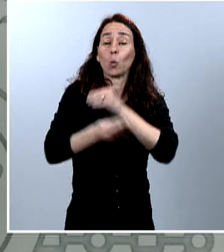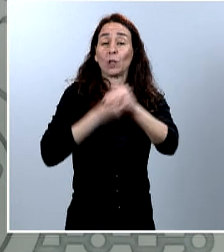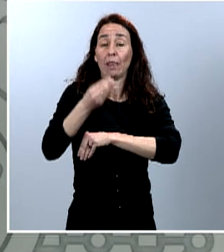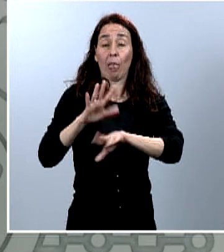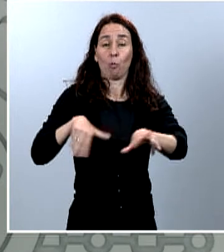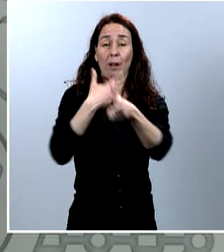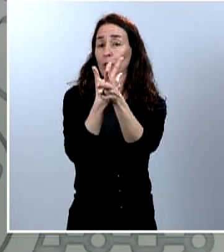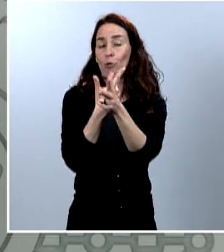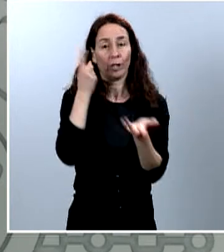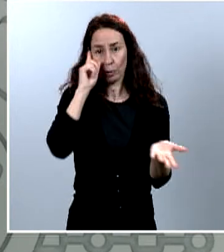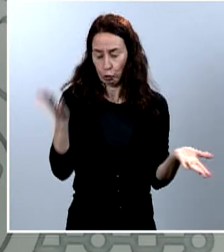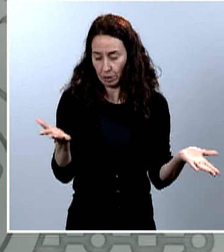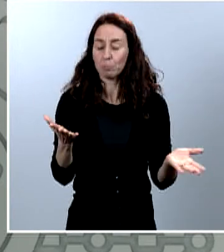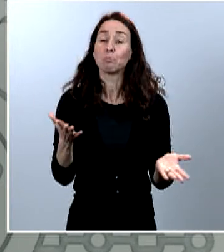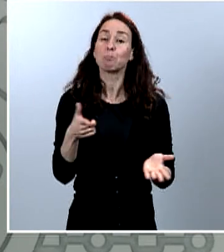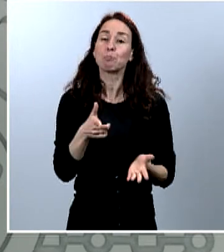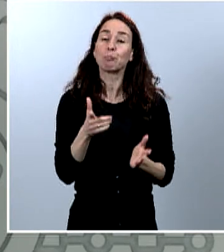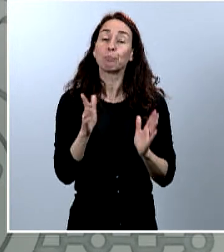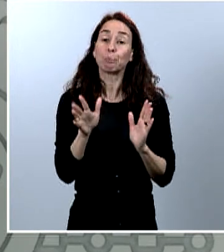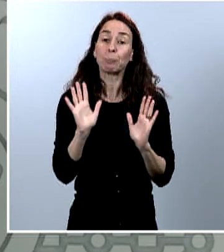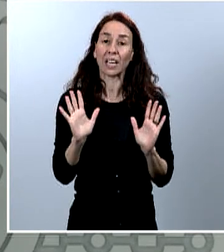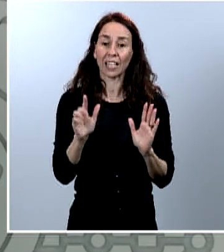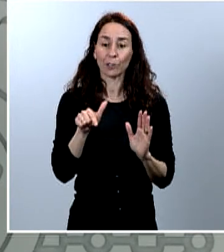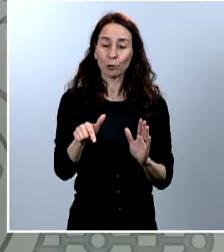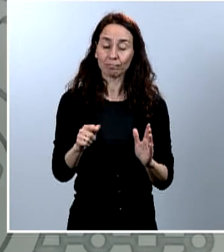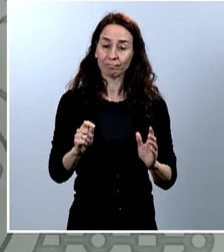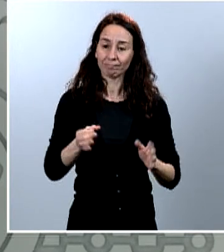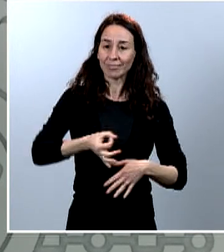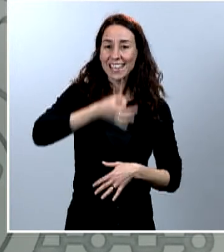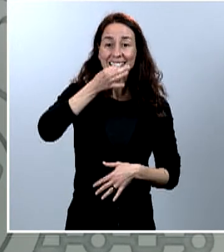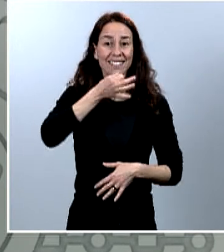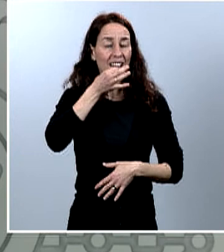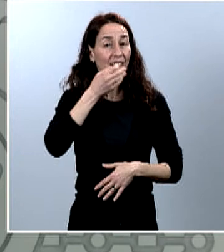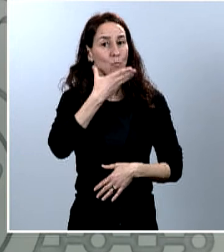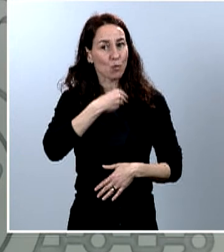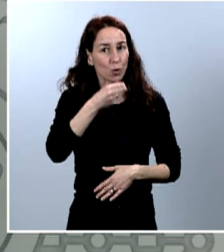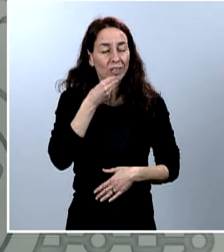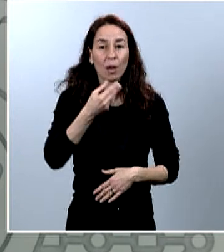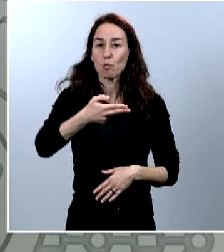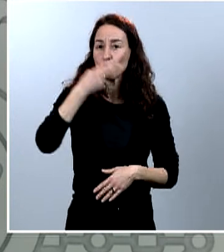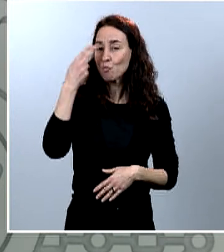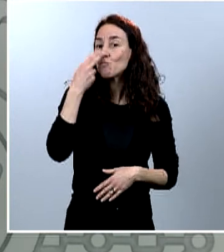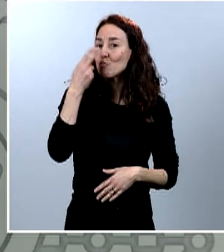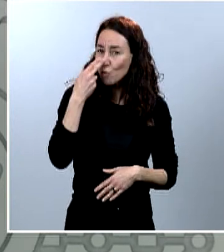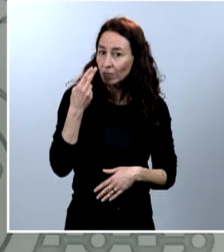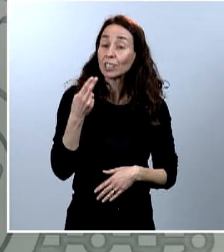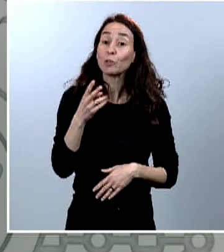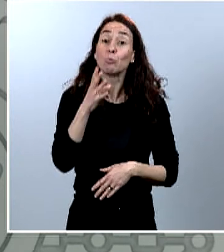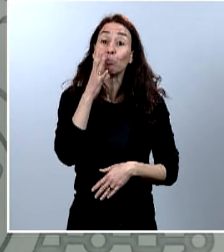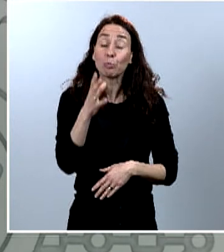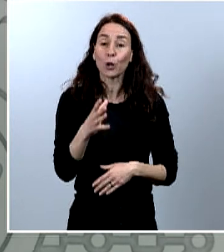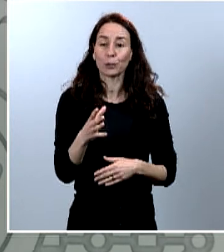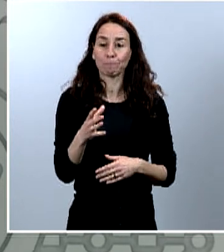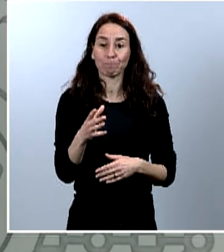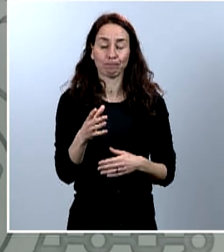pero ha sido una charla muy bonita, muy interesante, porque además surgen preguntas que a lo mejor